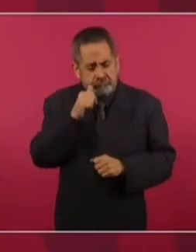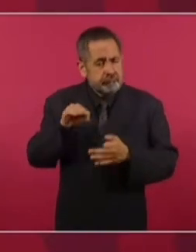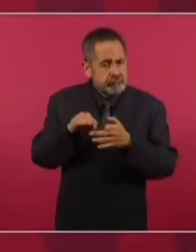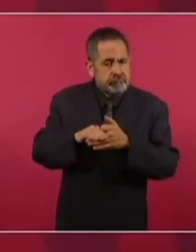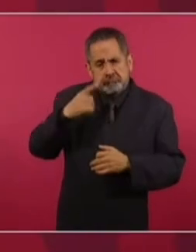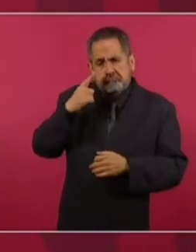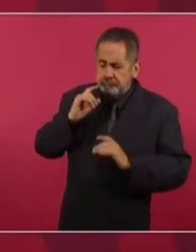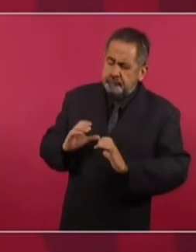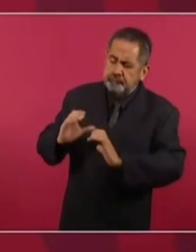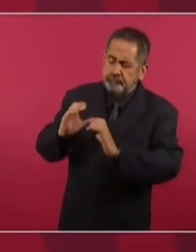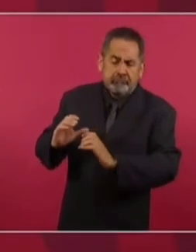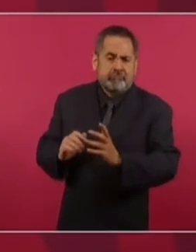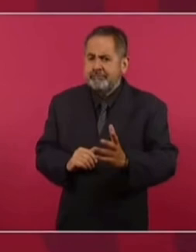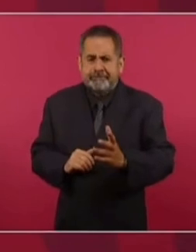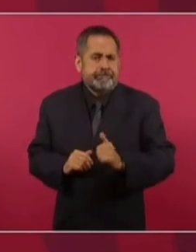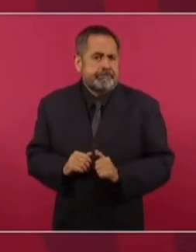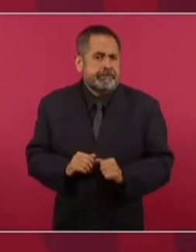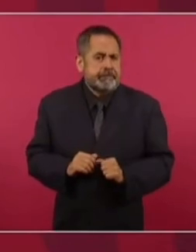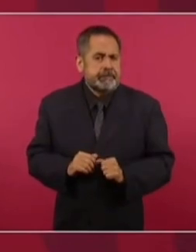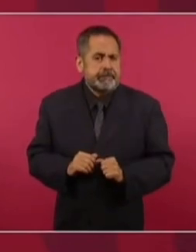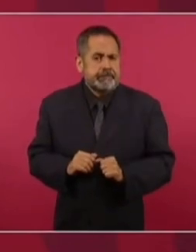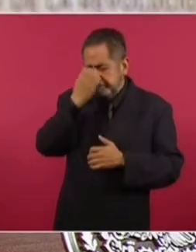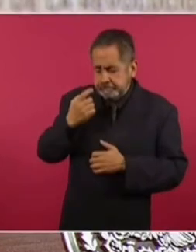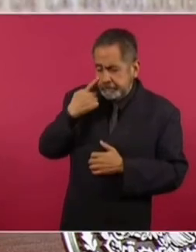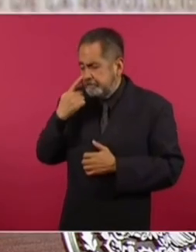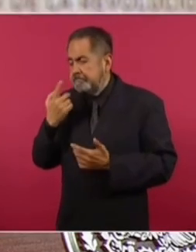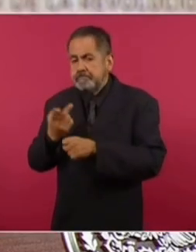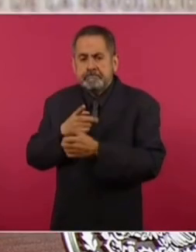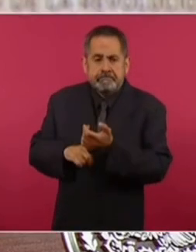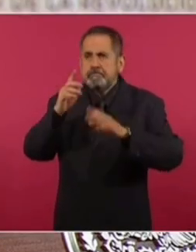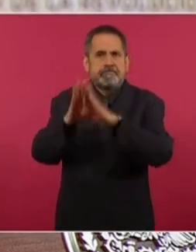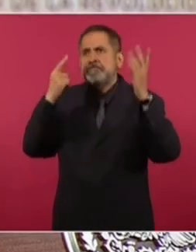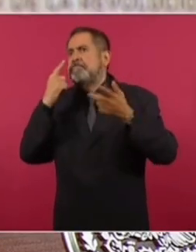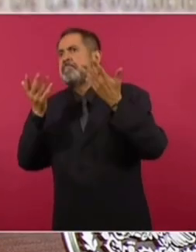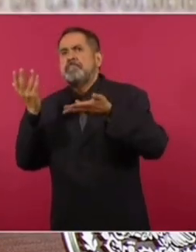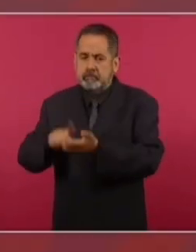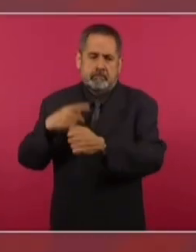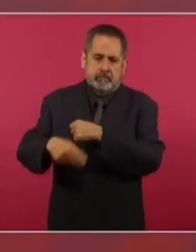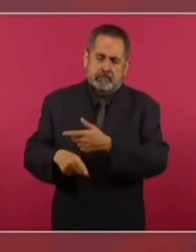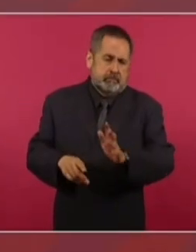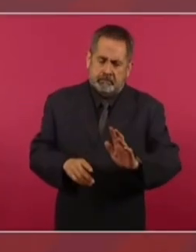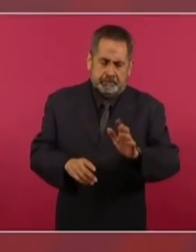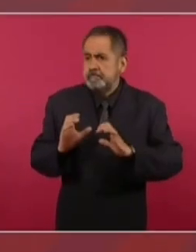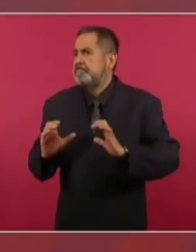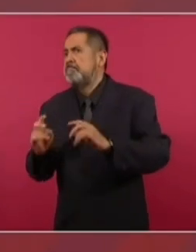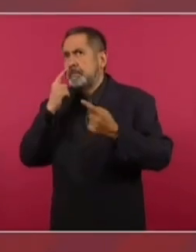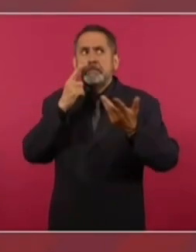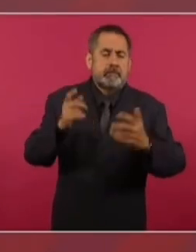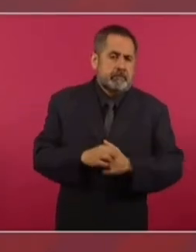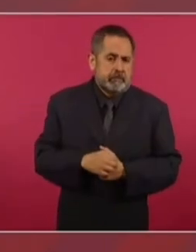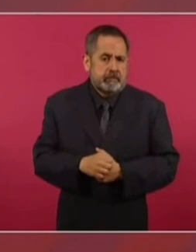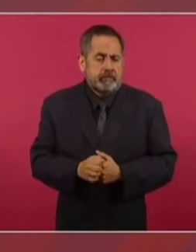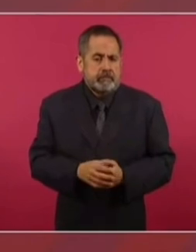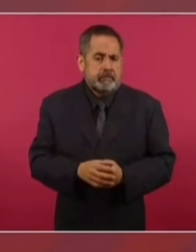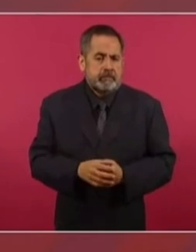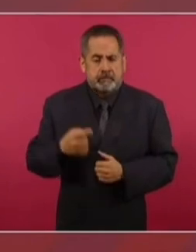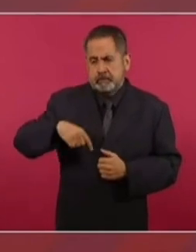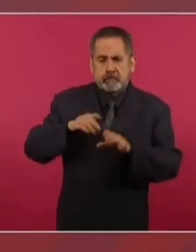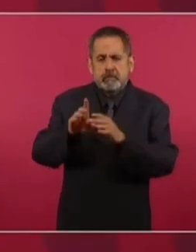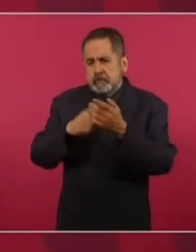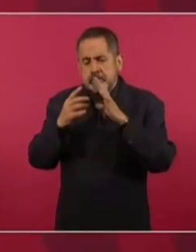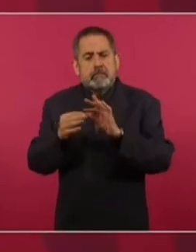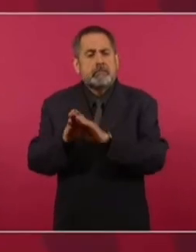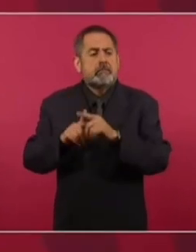constantemente estamos revisando trailers, camionetas, estamos